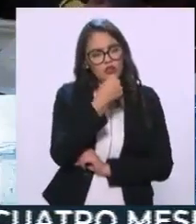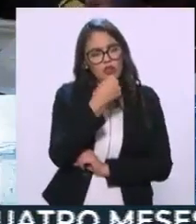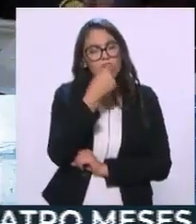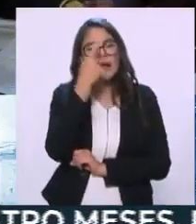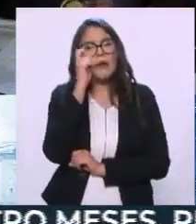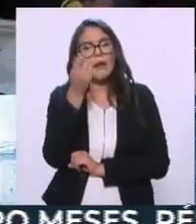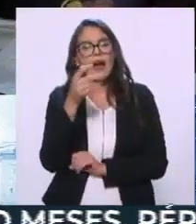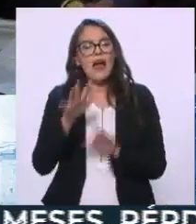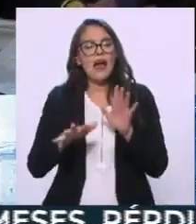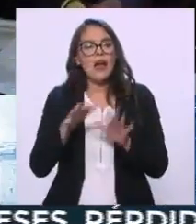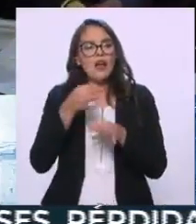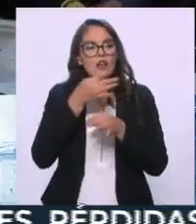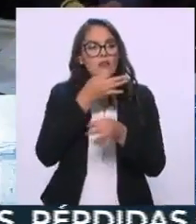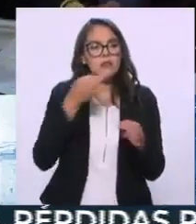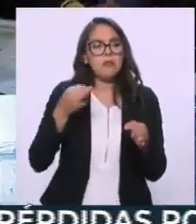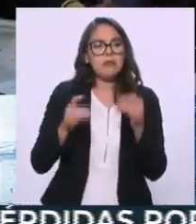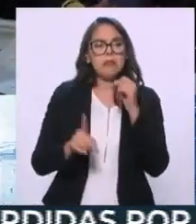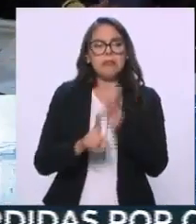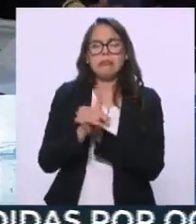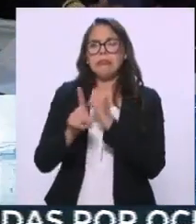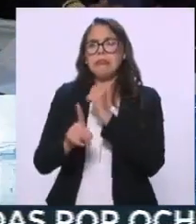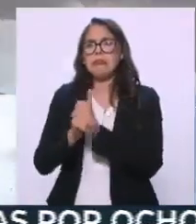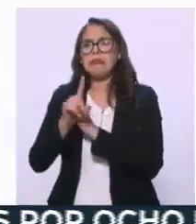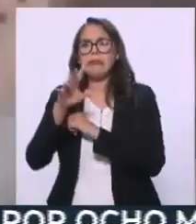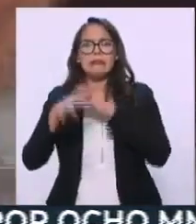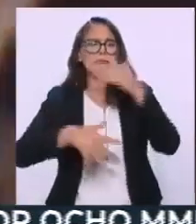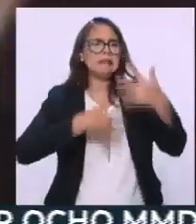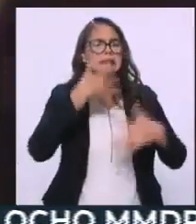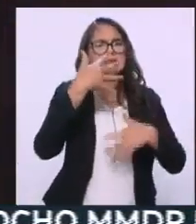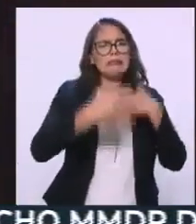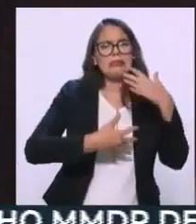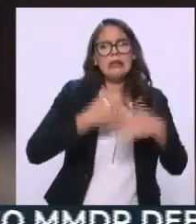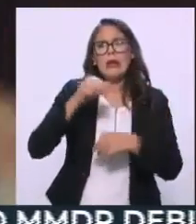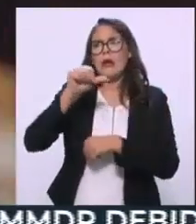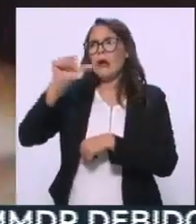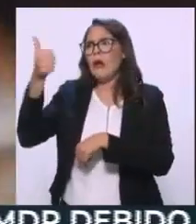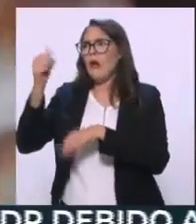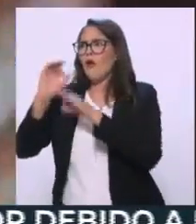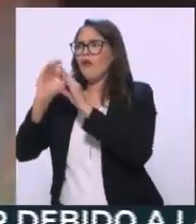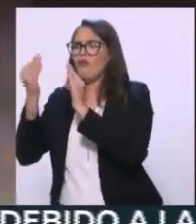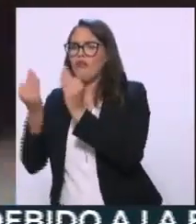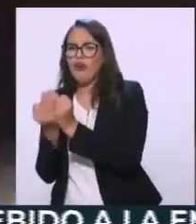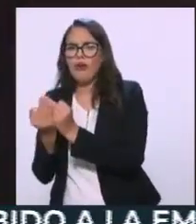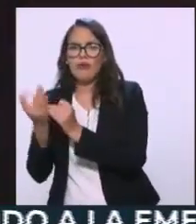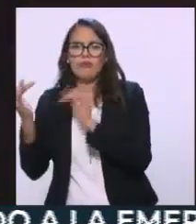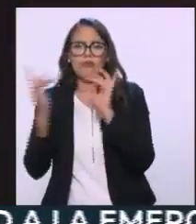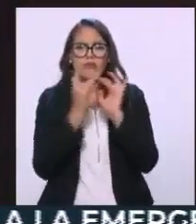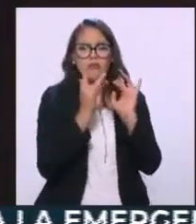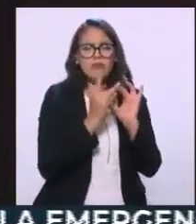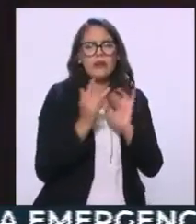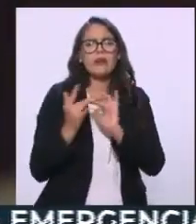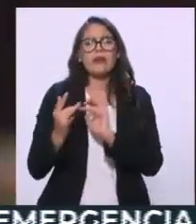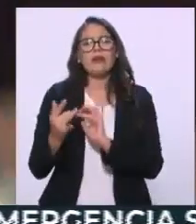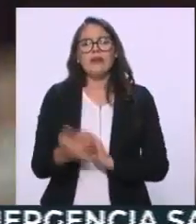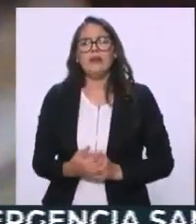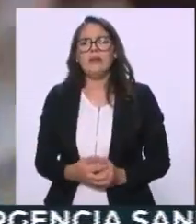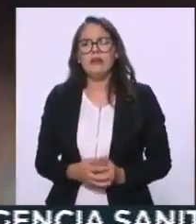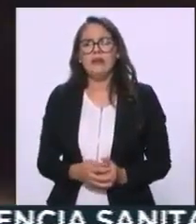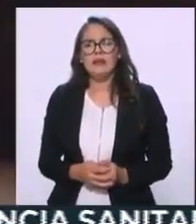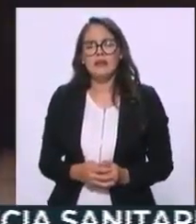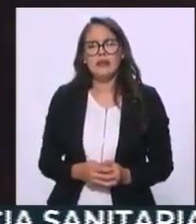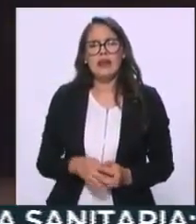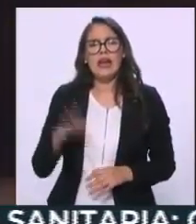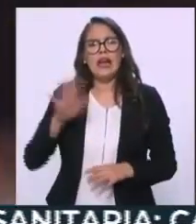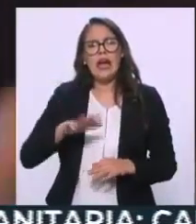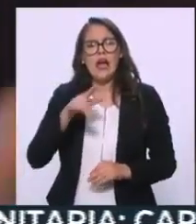través de la promoción del caos, a través de conexión con nuevos vectores, como por ejemplo puede ser el evangelismo, el